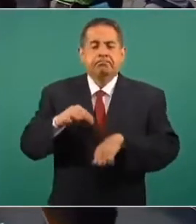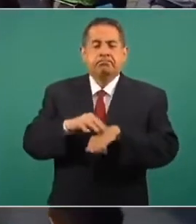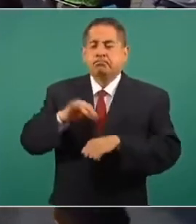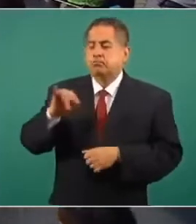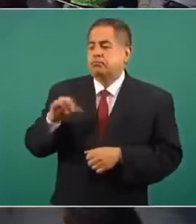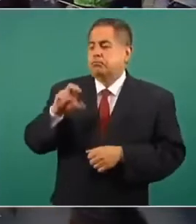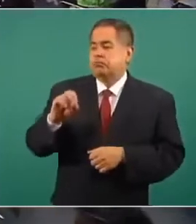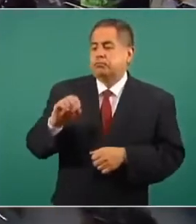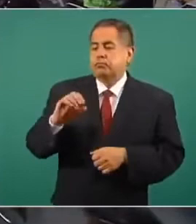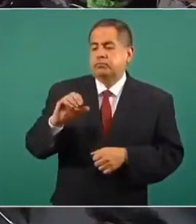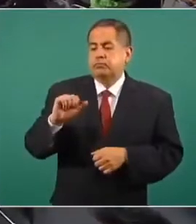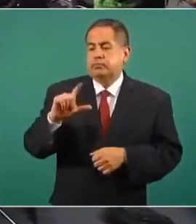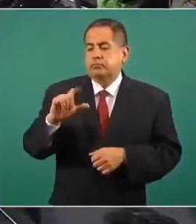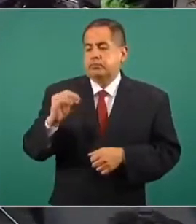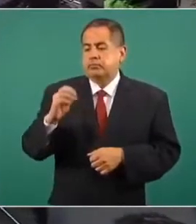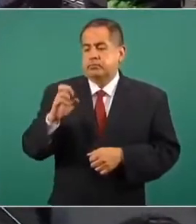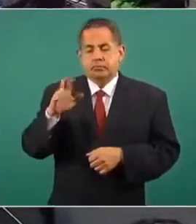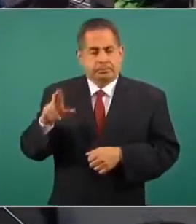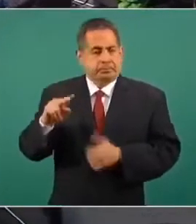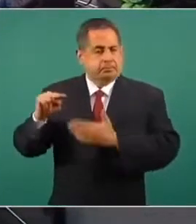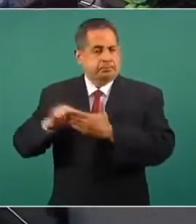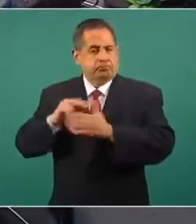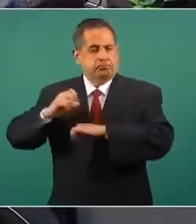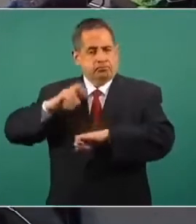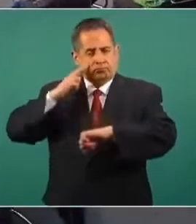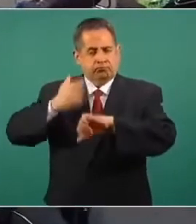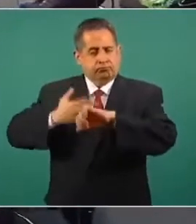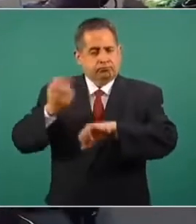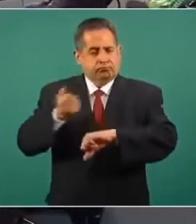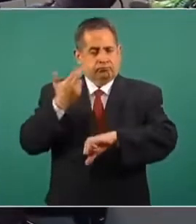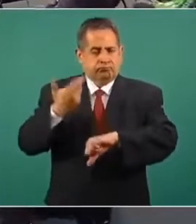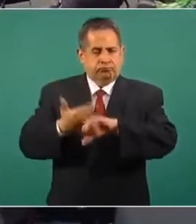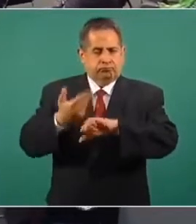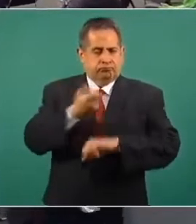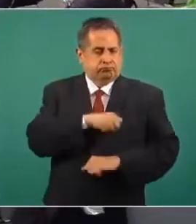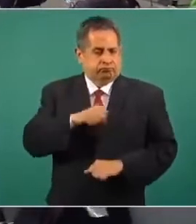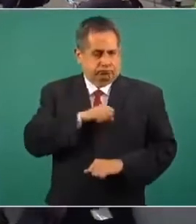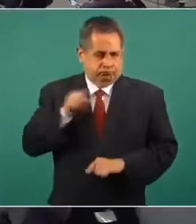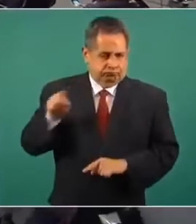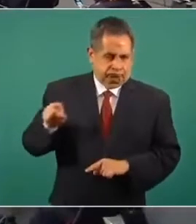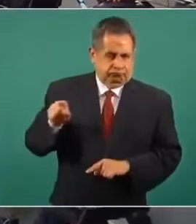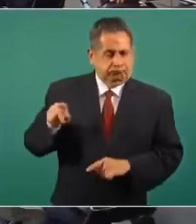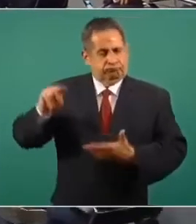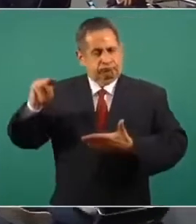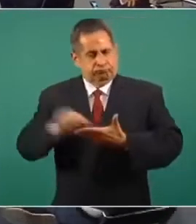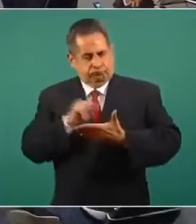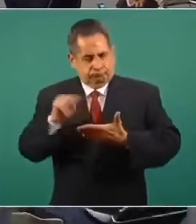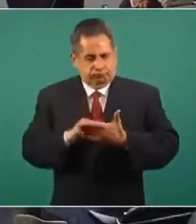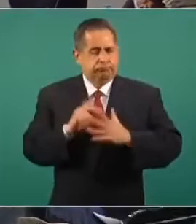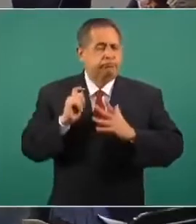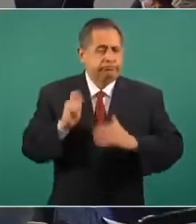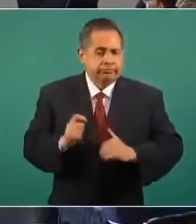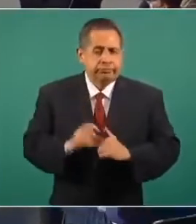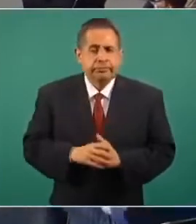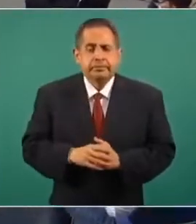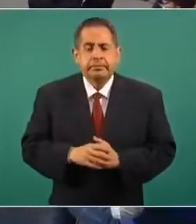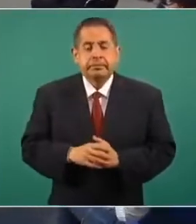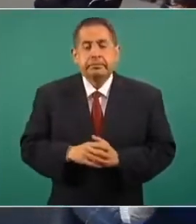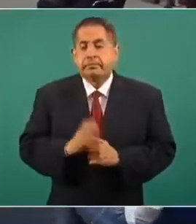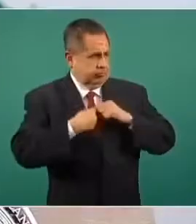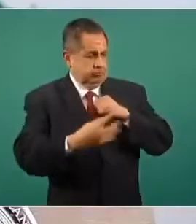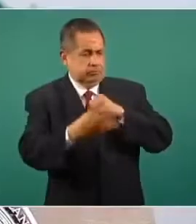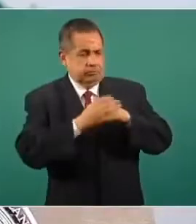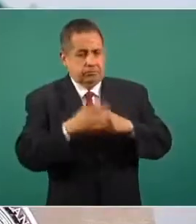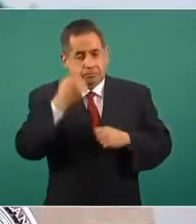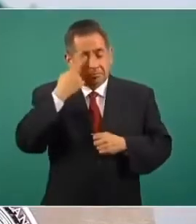para acceder al oxígeno medicinal, el director del Instituto de Salud para el Bienestar, Juan Ferrer, informó que se tomó una